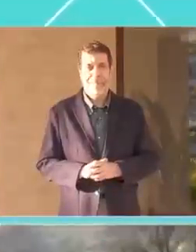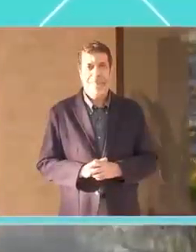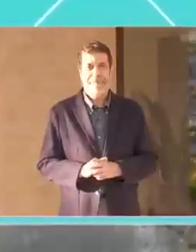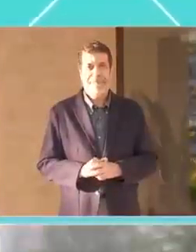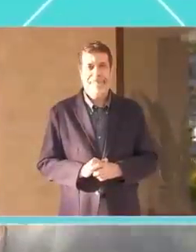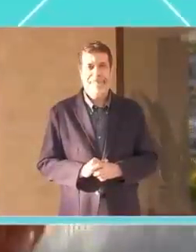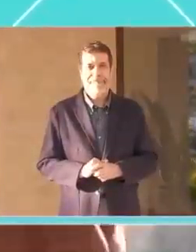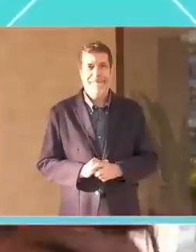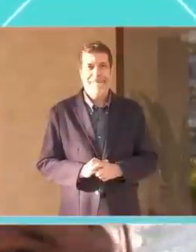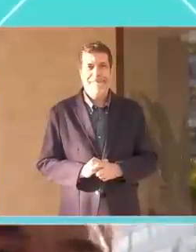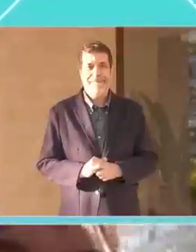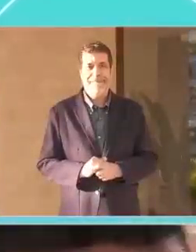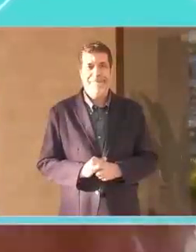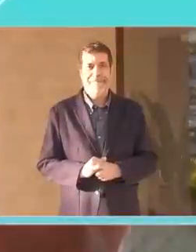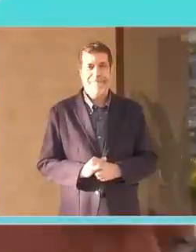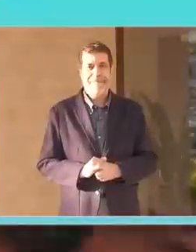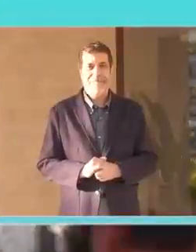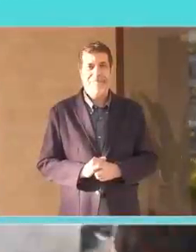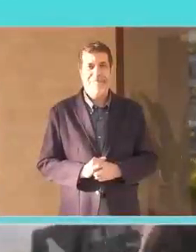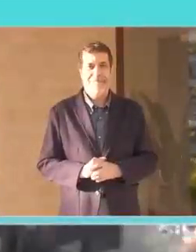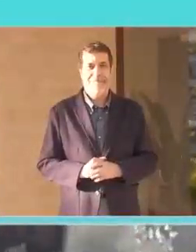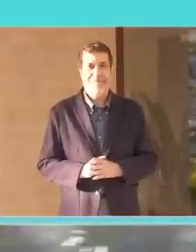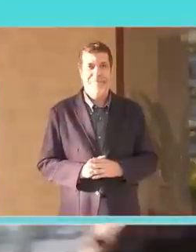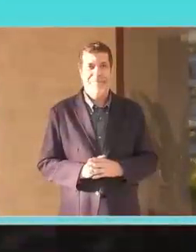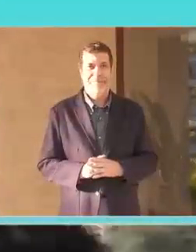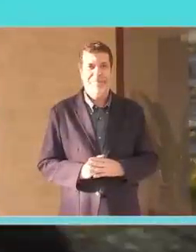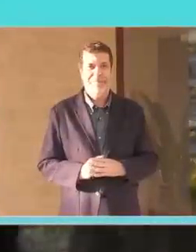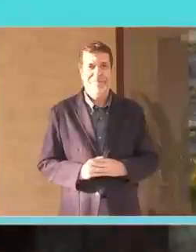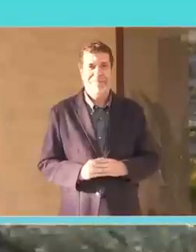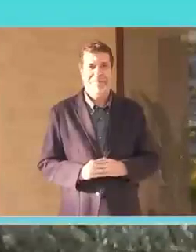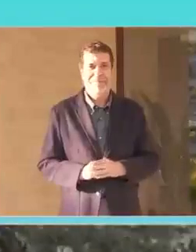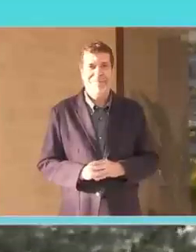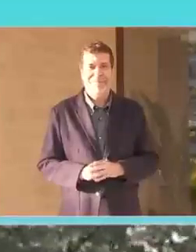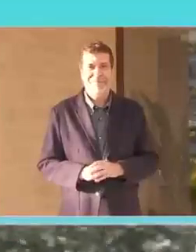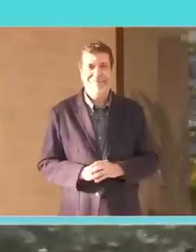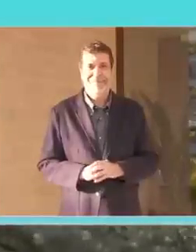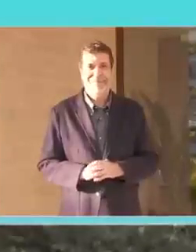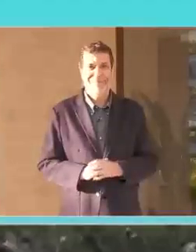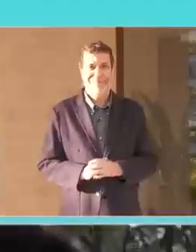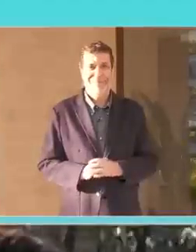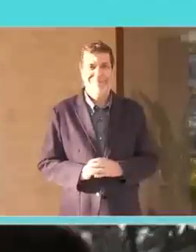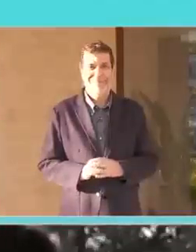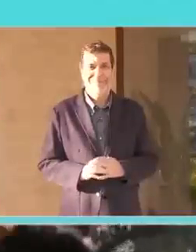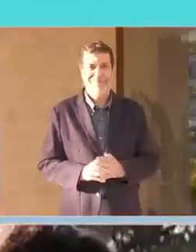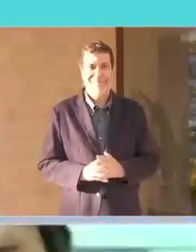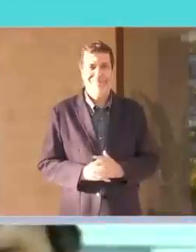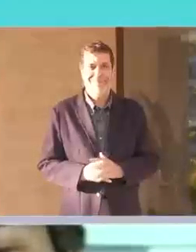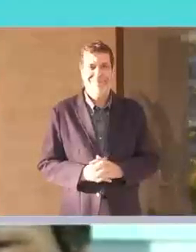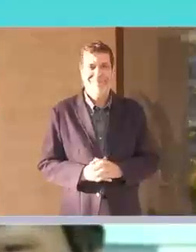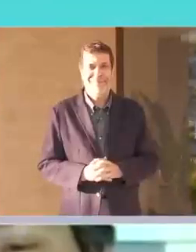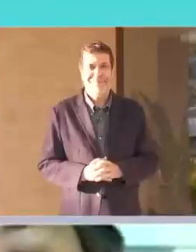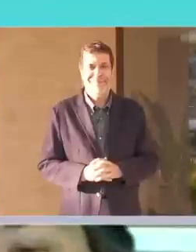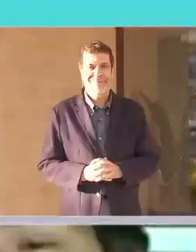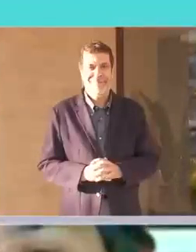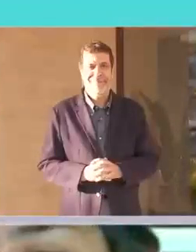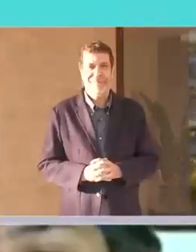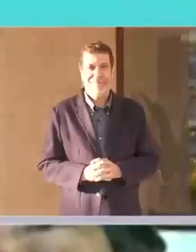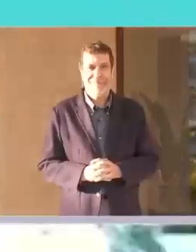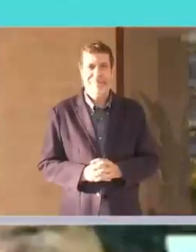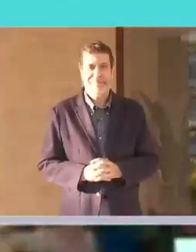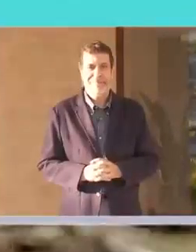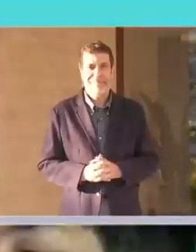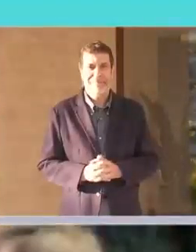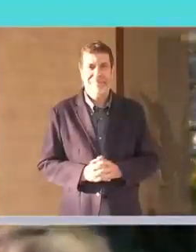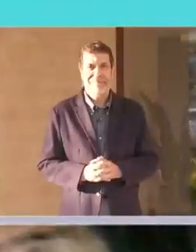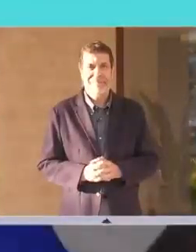marcar la historia de nuestro país, así que vamos a ver si se materializan este tipo de cambios después, de si hay un antes y un después también después de esta